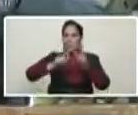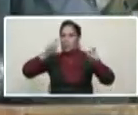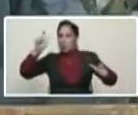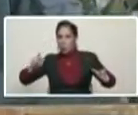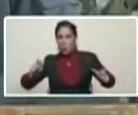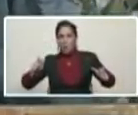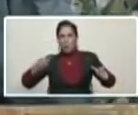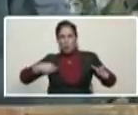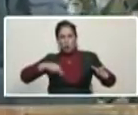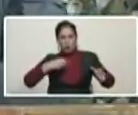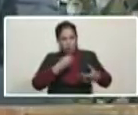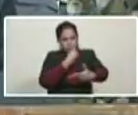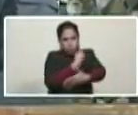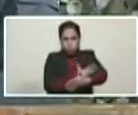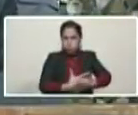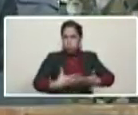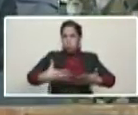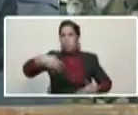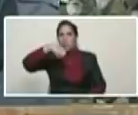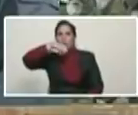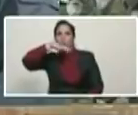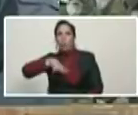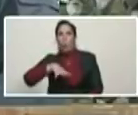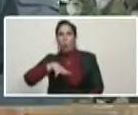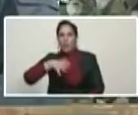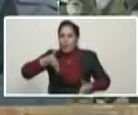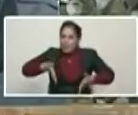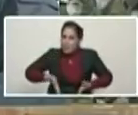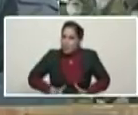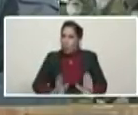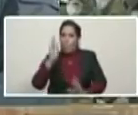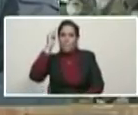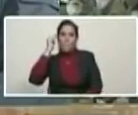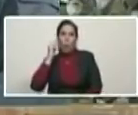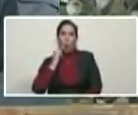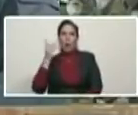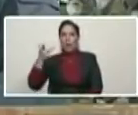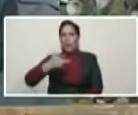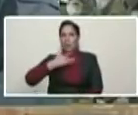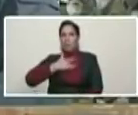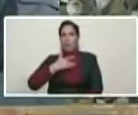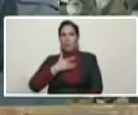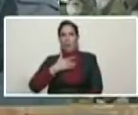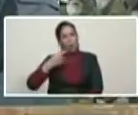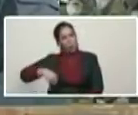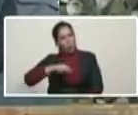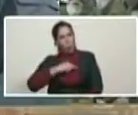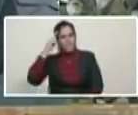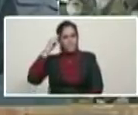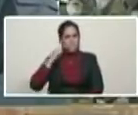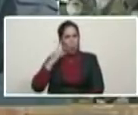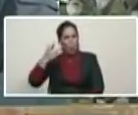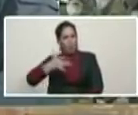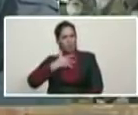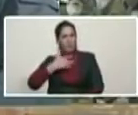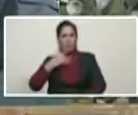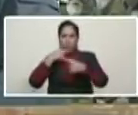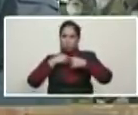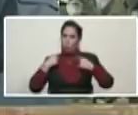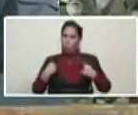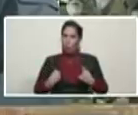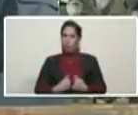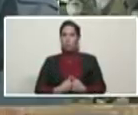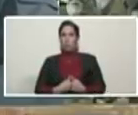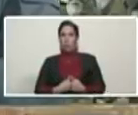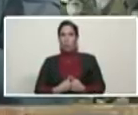de sangre y de historia, hijos de Bolívar. Somos bolivarianos de corazón,